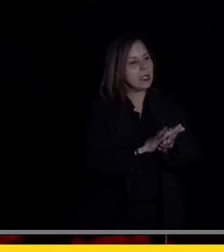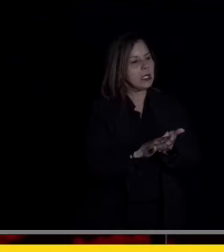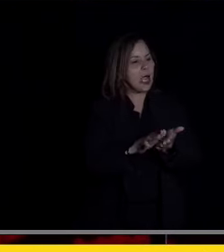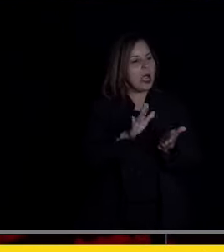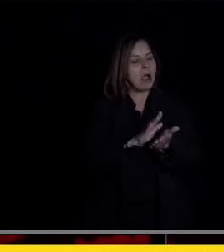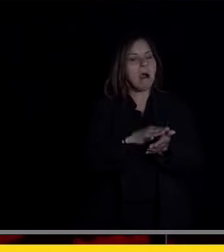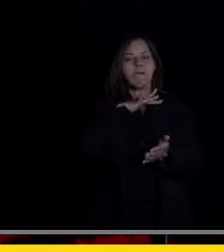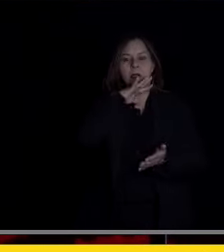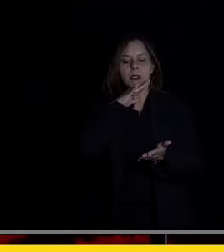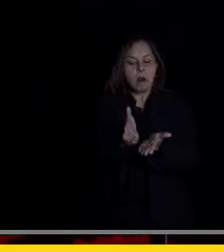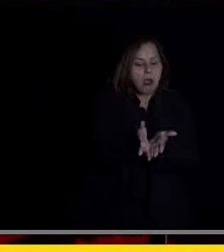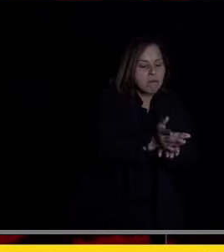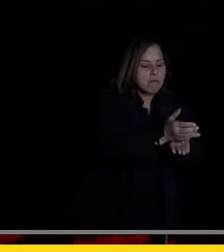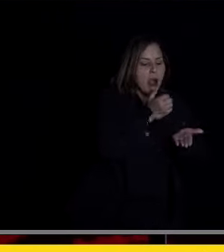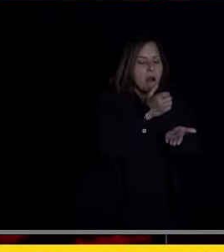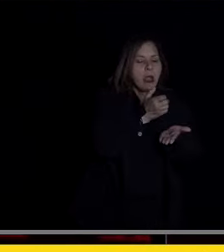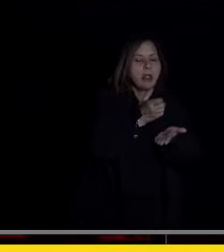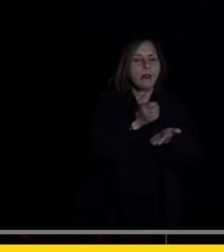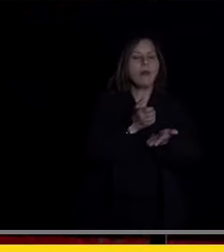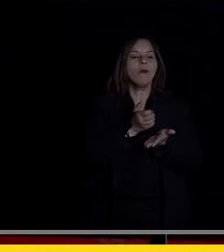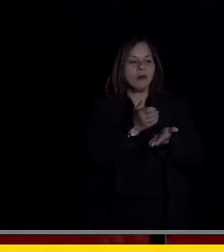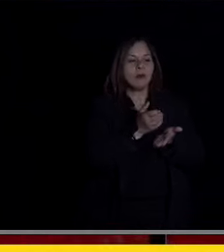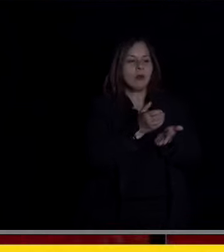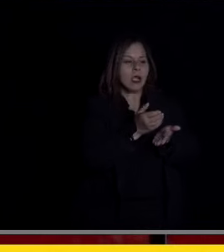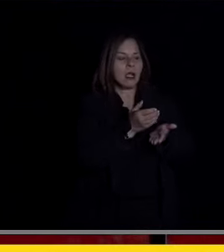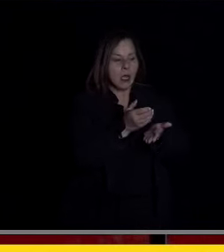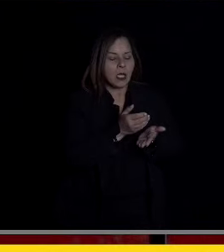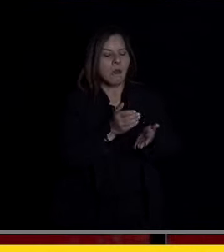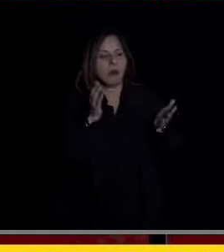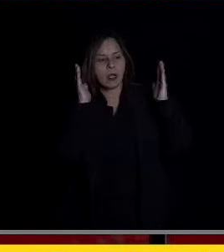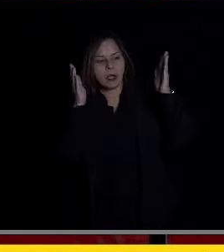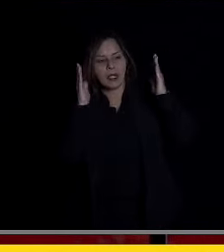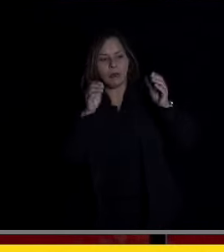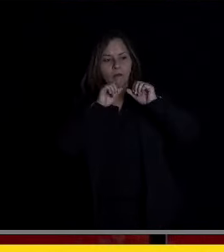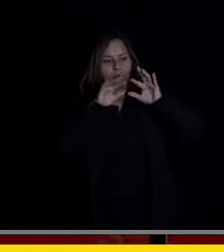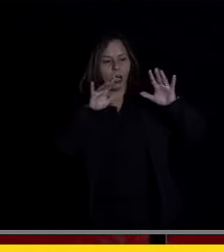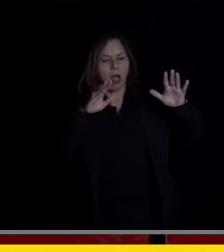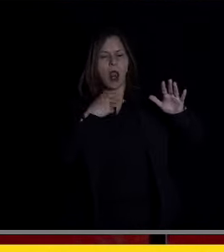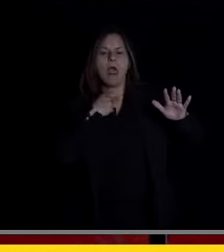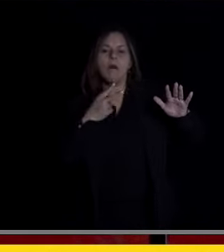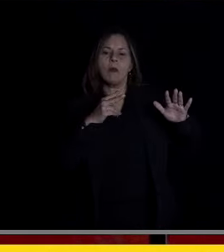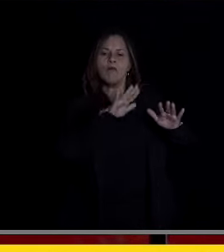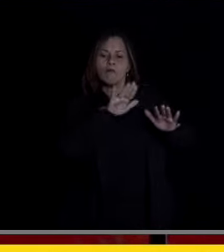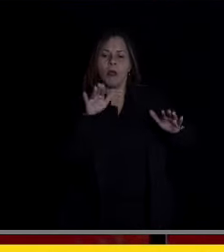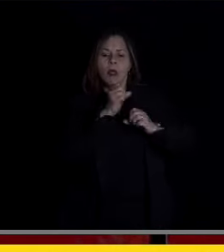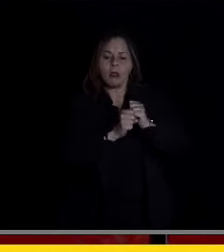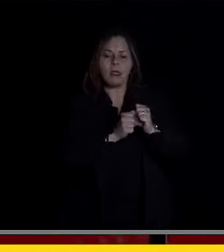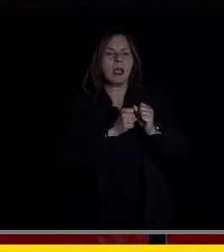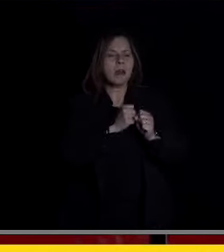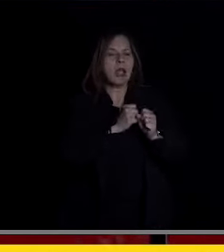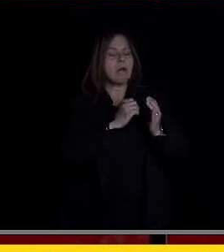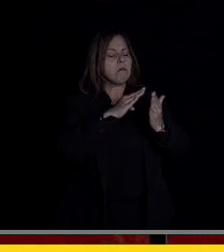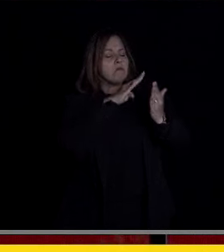escombros y basura, señores, hay que ser considerados con estos amigos y regar la voz, porque muchos sacrificios hacen, igual que estos amigos